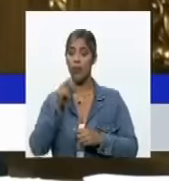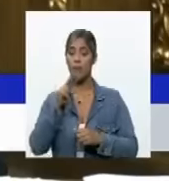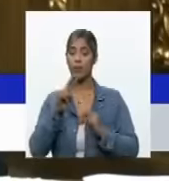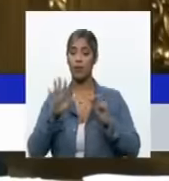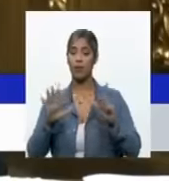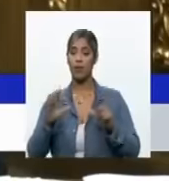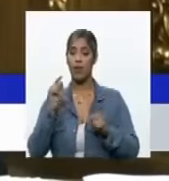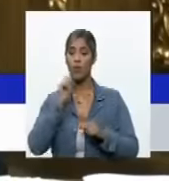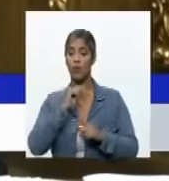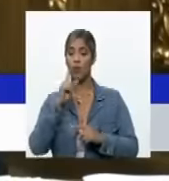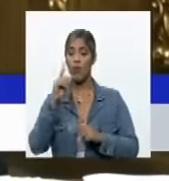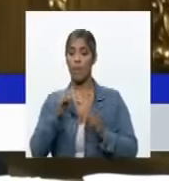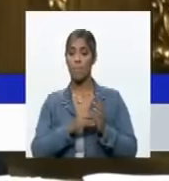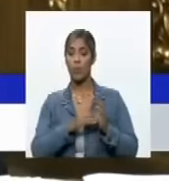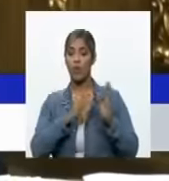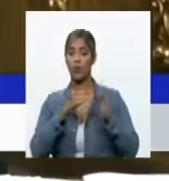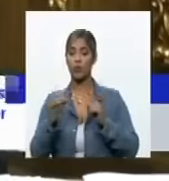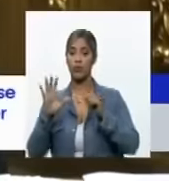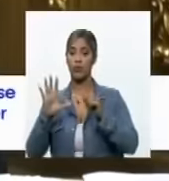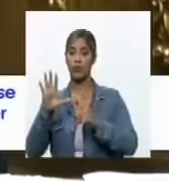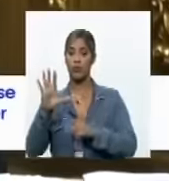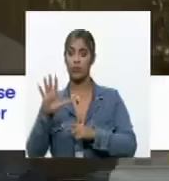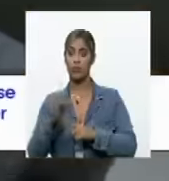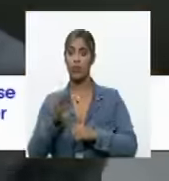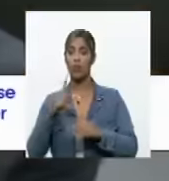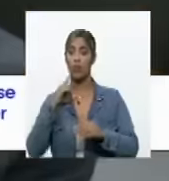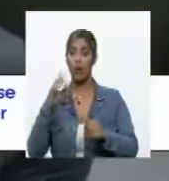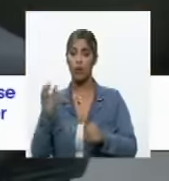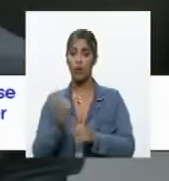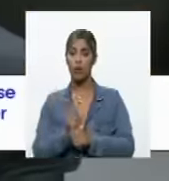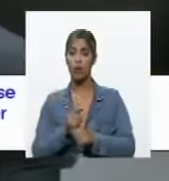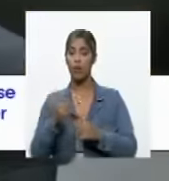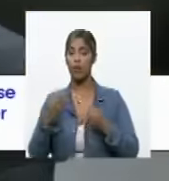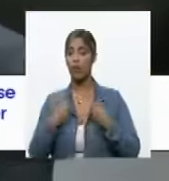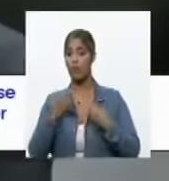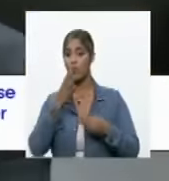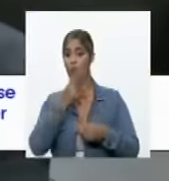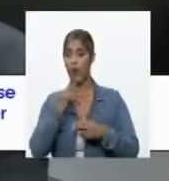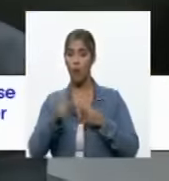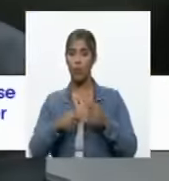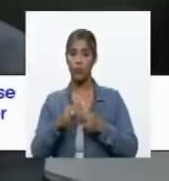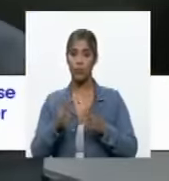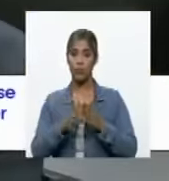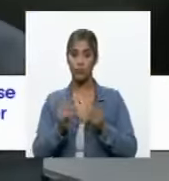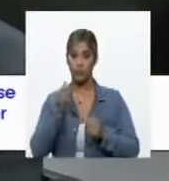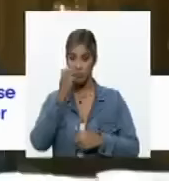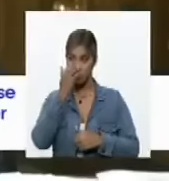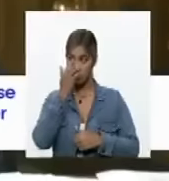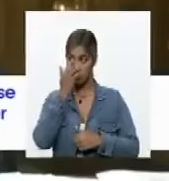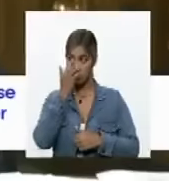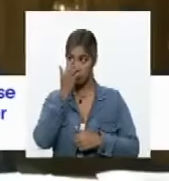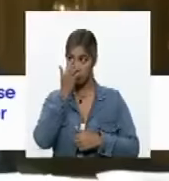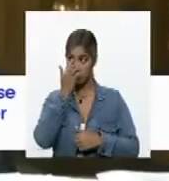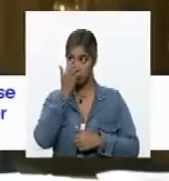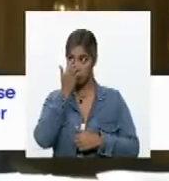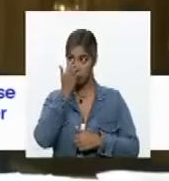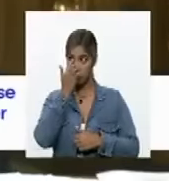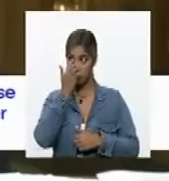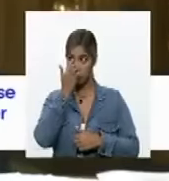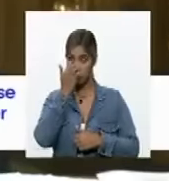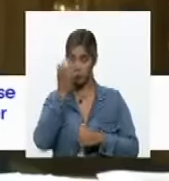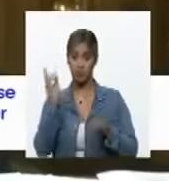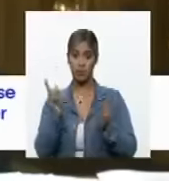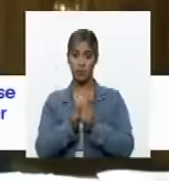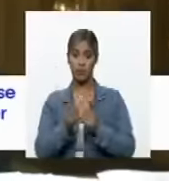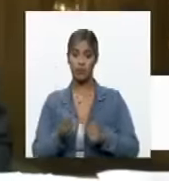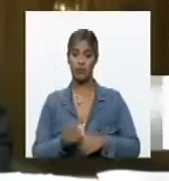27 de octubre de 1965, cuando fue encontrado sin signos vitales en Puerto La Cruz, estado Anzoátegui. Es todo de este párrafo,